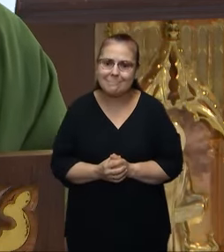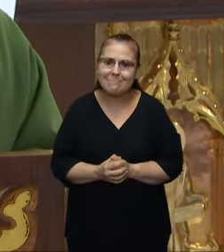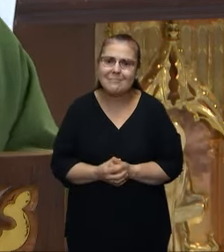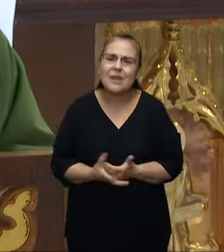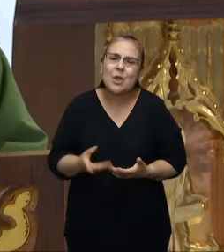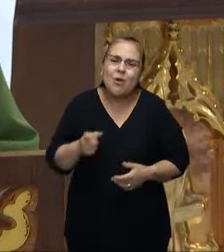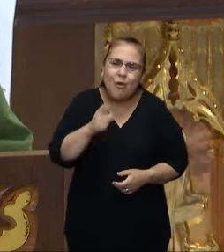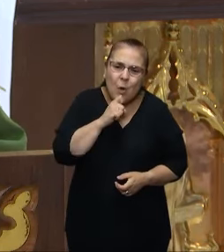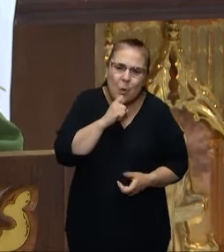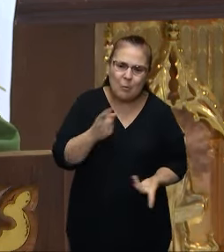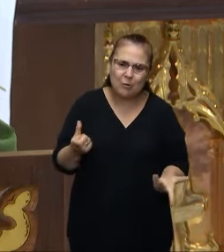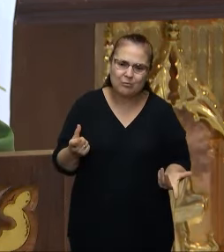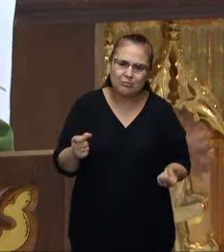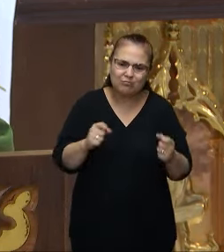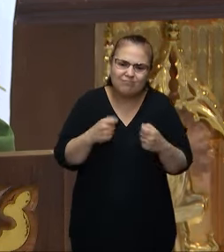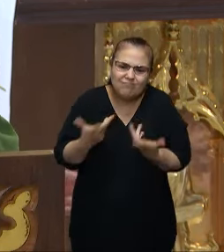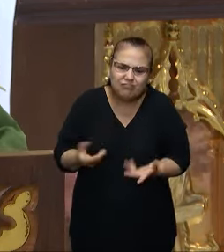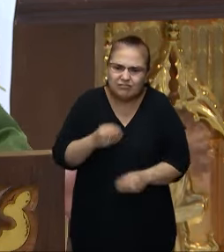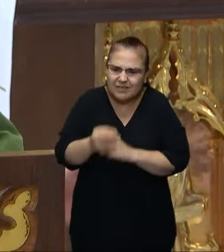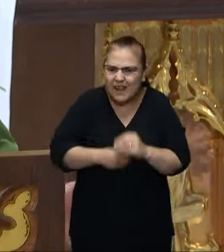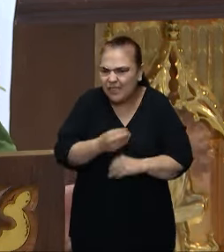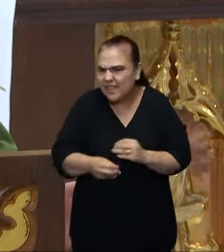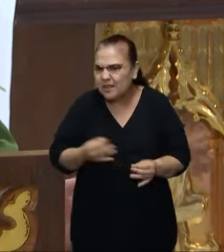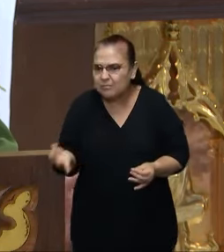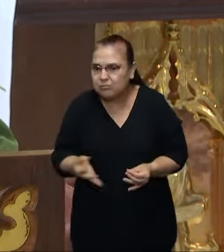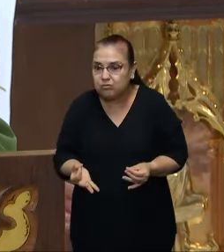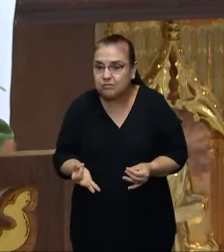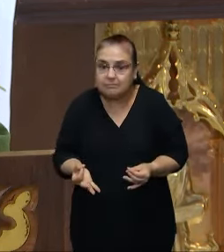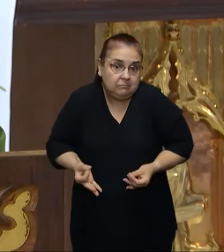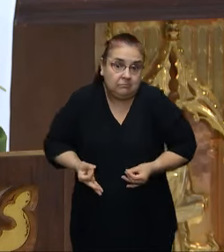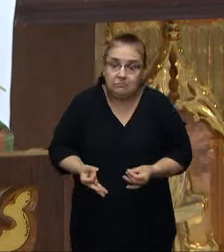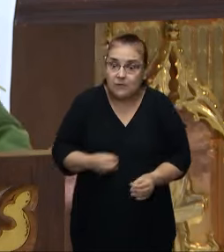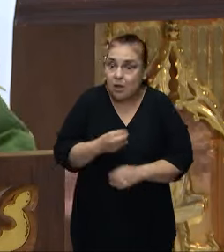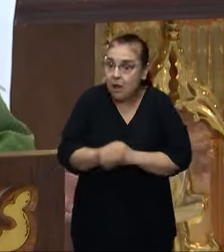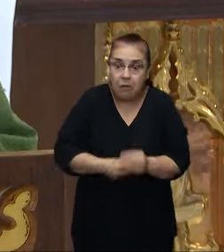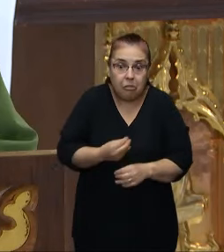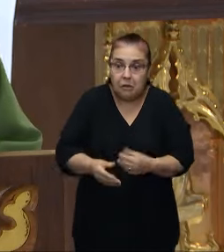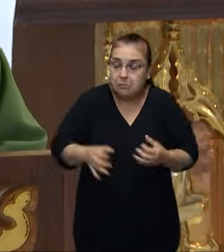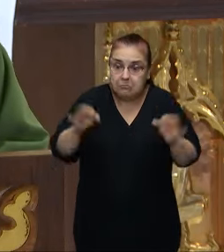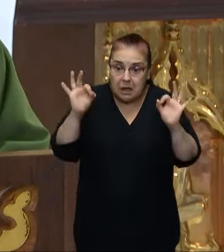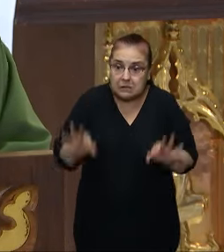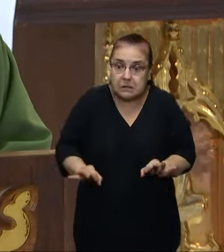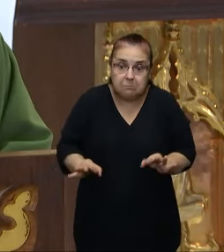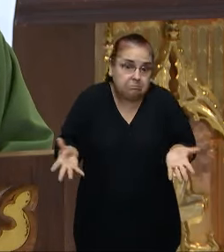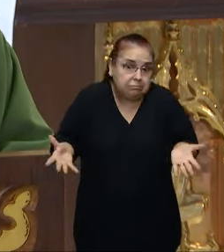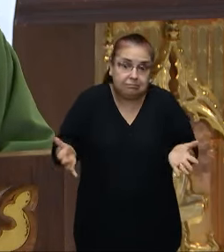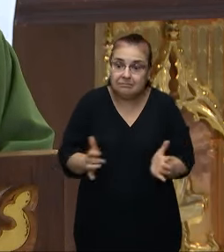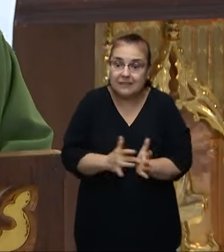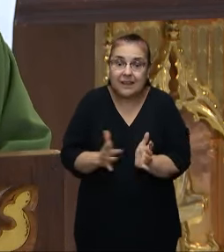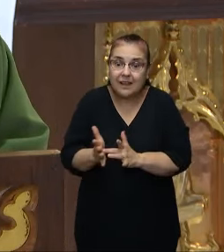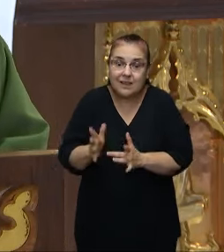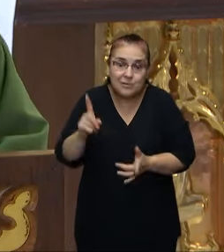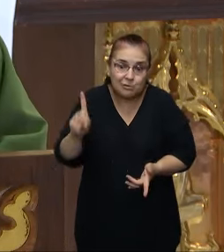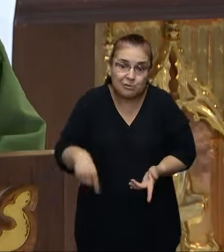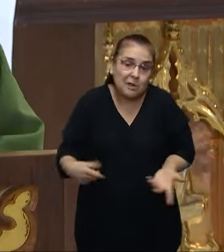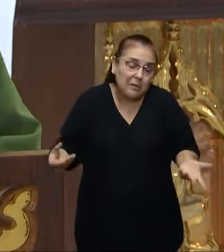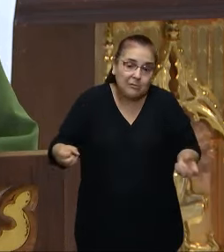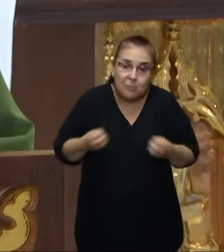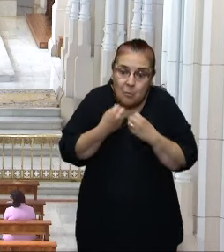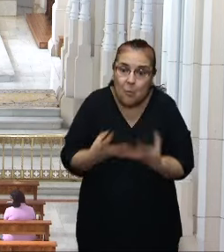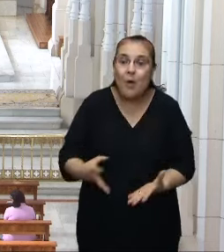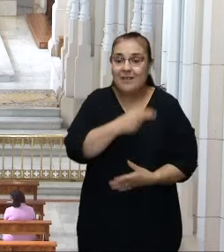tenemos que actuar Pues cómo lo hacemos cóm actuamos como actuó Jesús siendo buenos